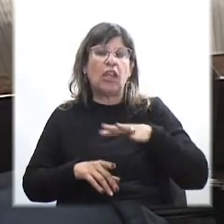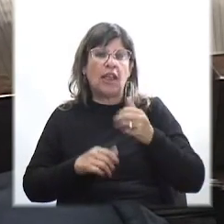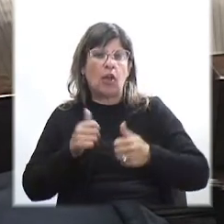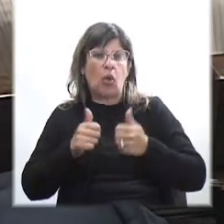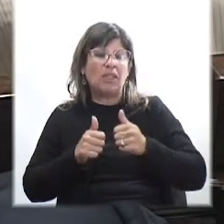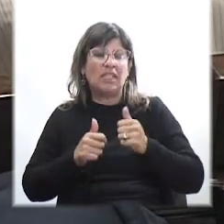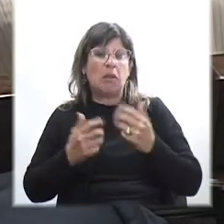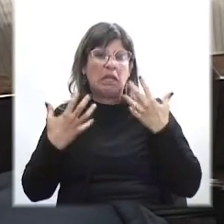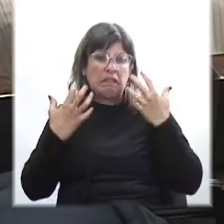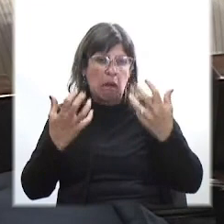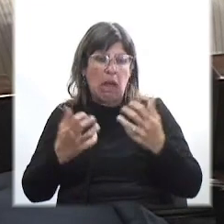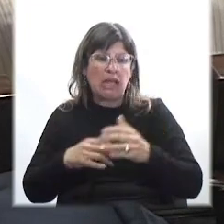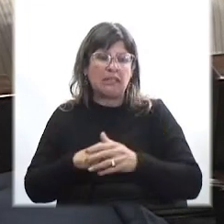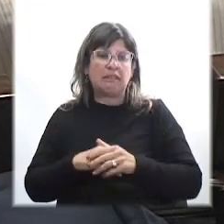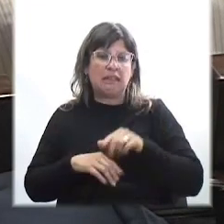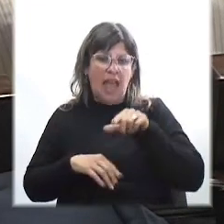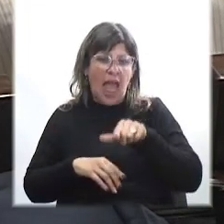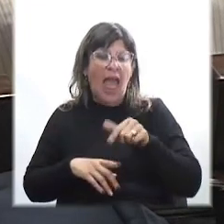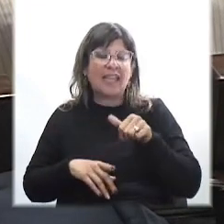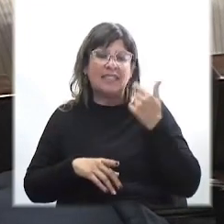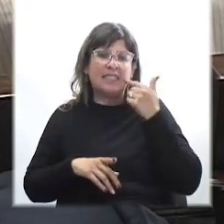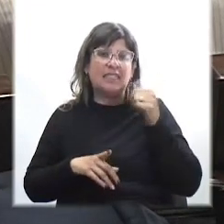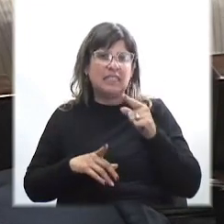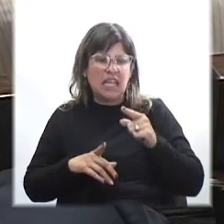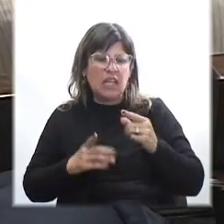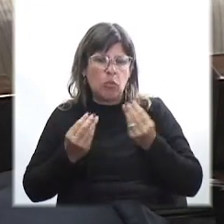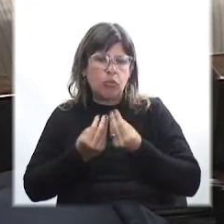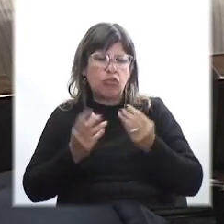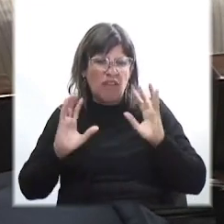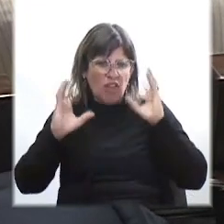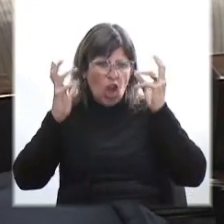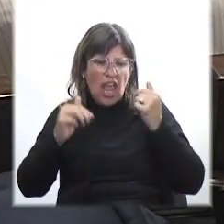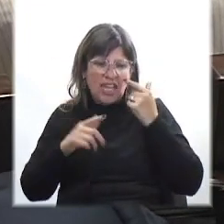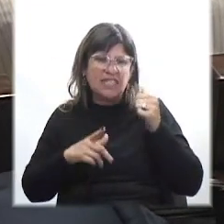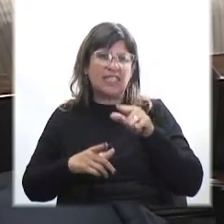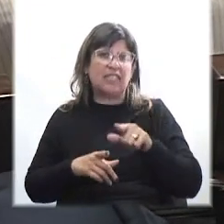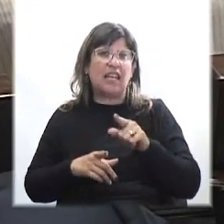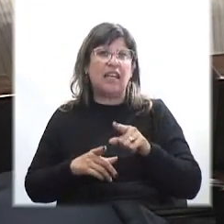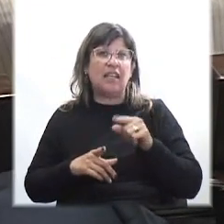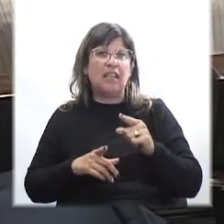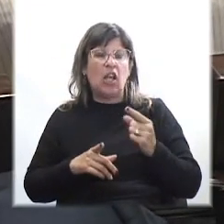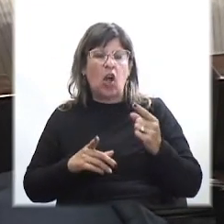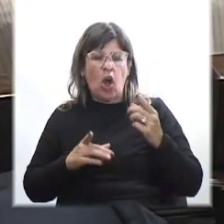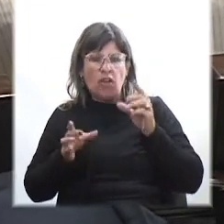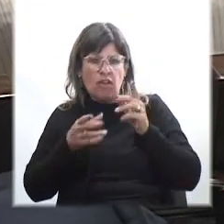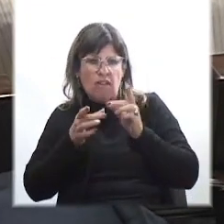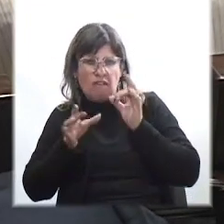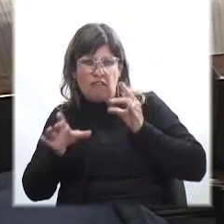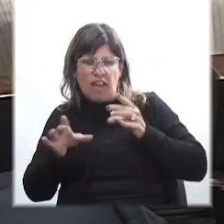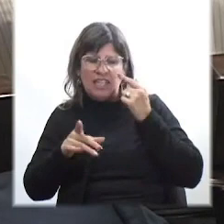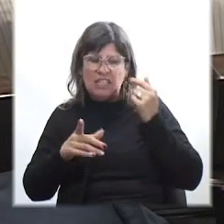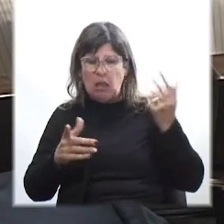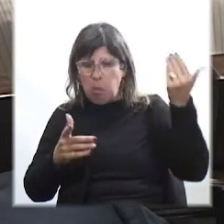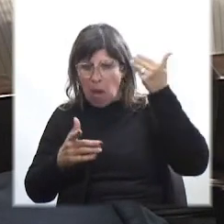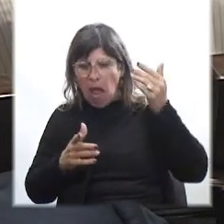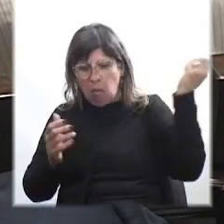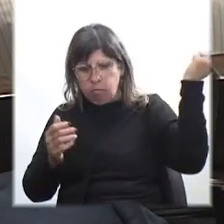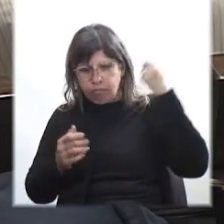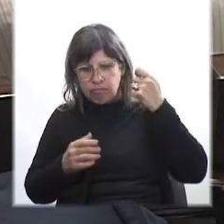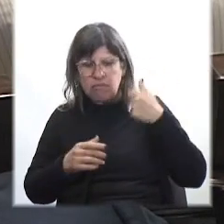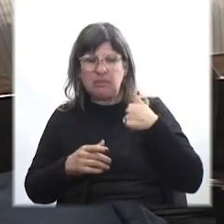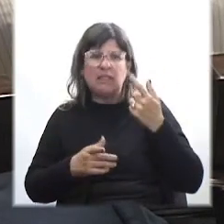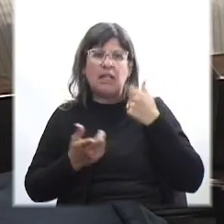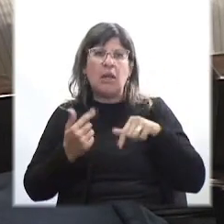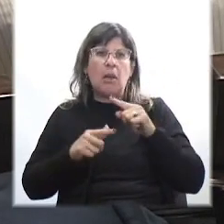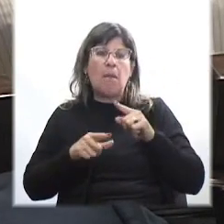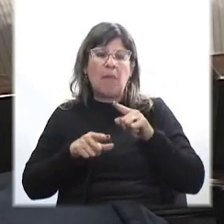competitivas y salvajes. Allí abundaban los indicios de violencia, sienes atravesadas por flechas, cráneos aplastados por garrotes.